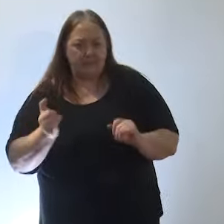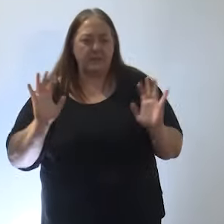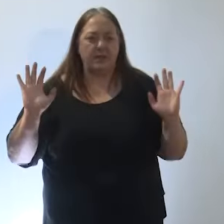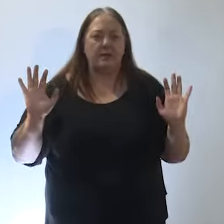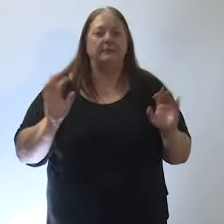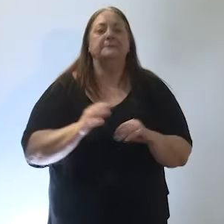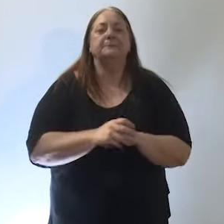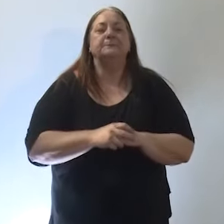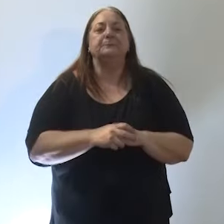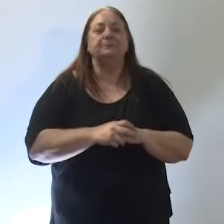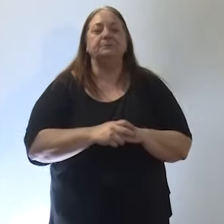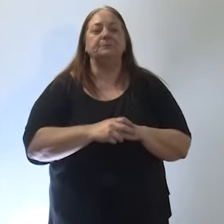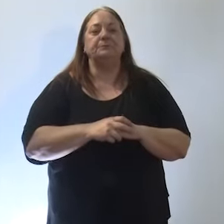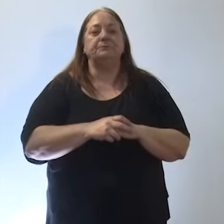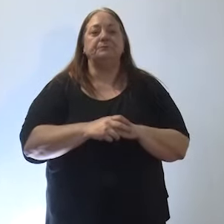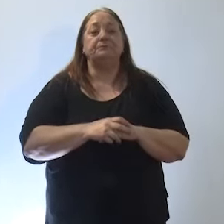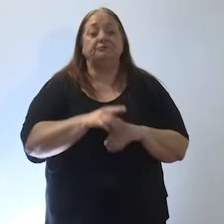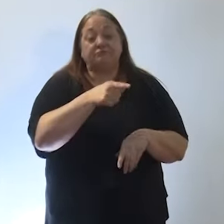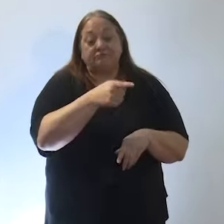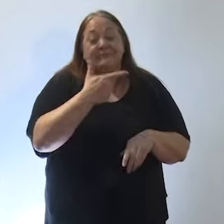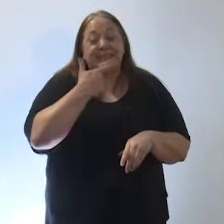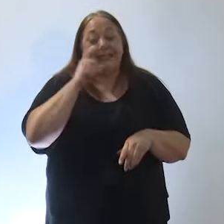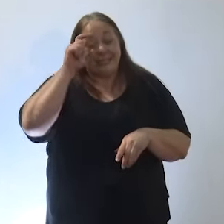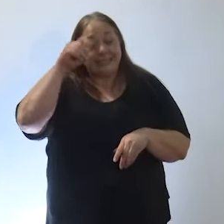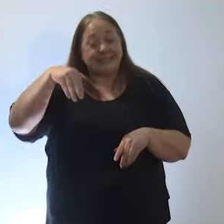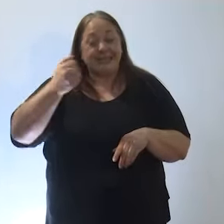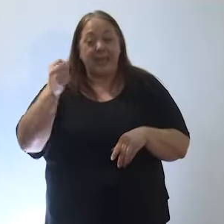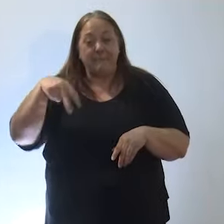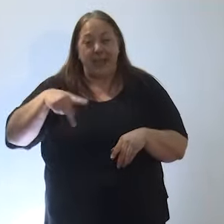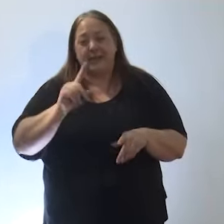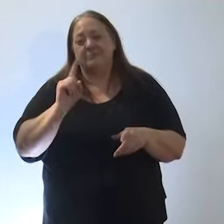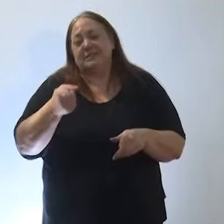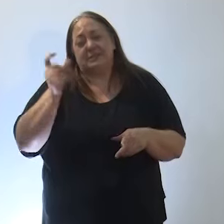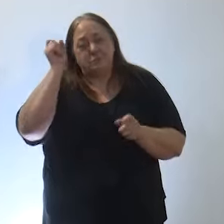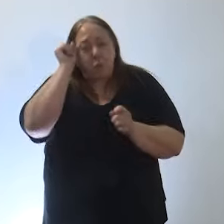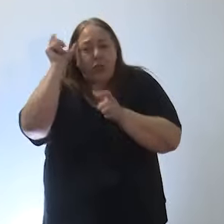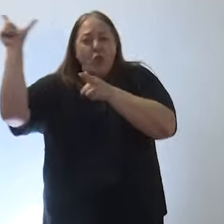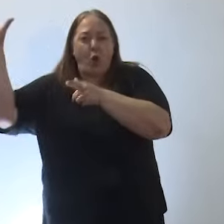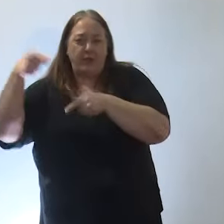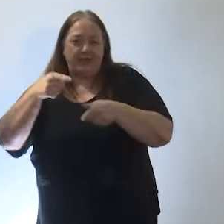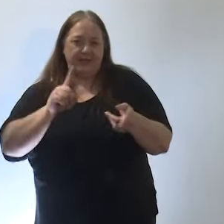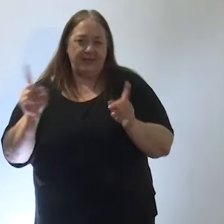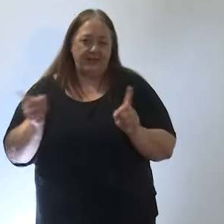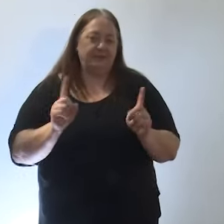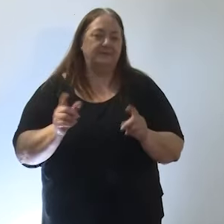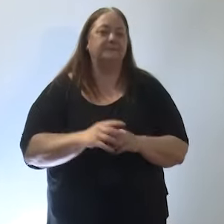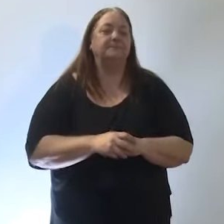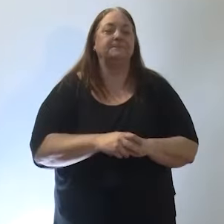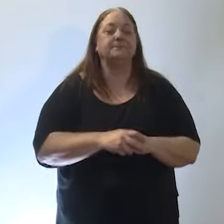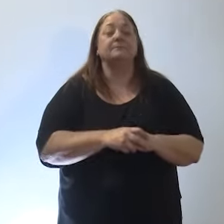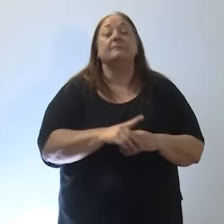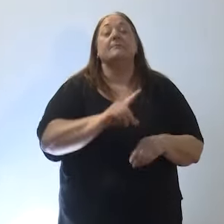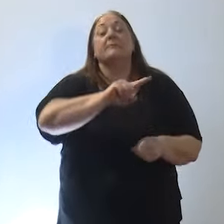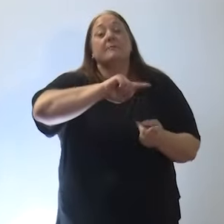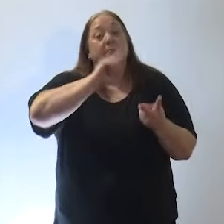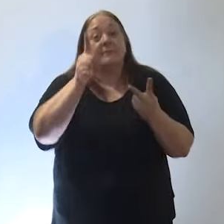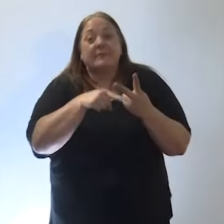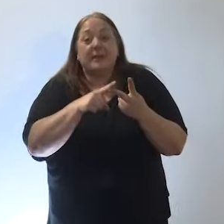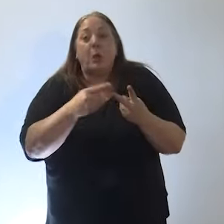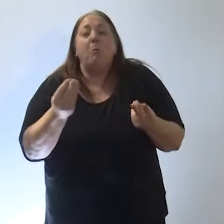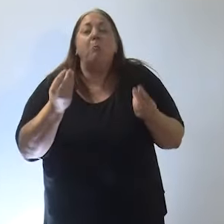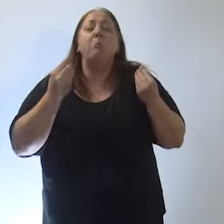dice seman que también tiene que ver con la distinta metodología eh En cuanto a Por qué